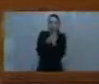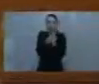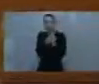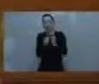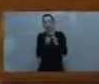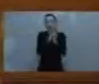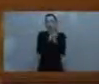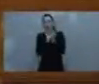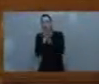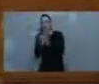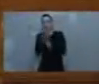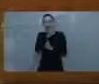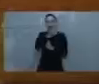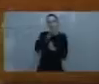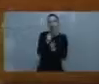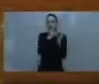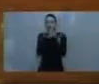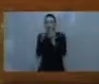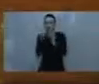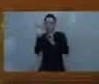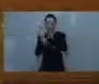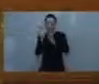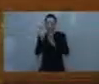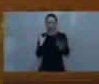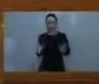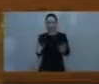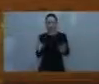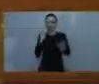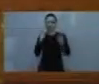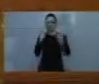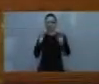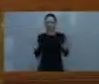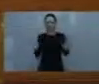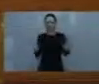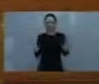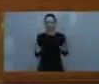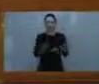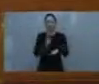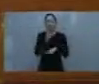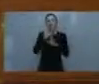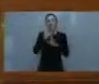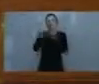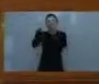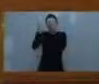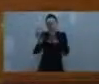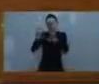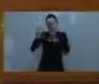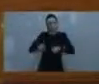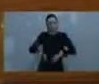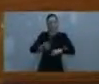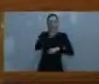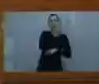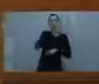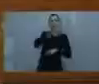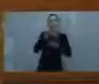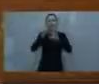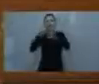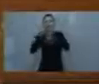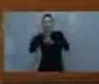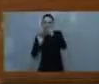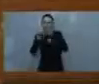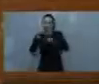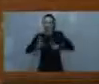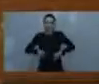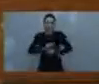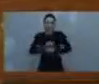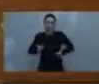del 2,6%. Claro, ni siquiera admitir una variación del 2,6% sobre